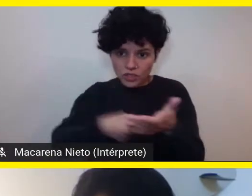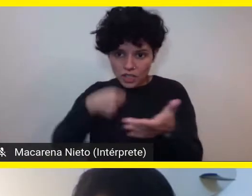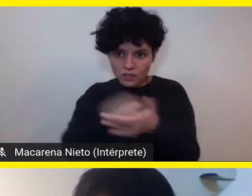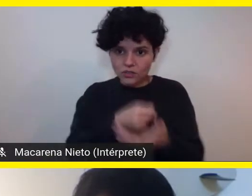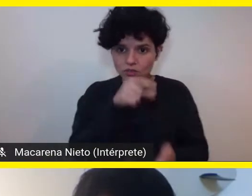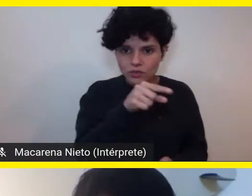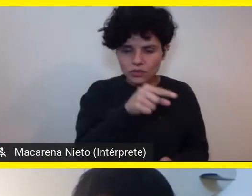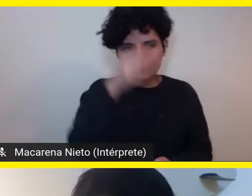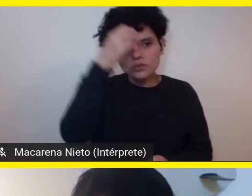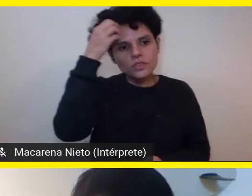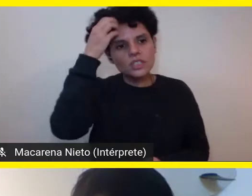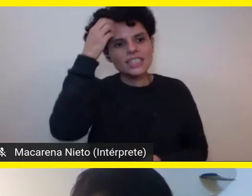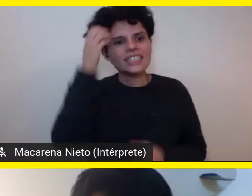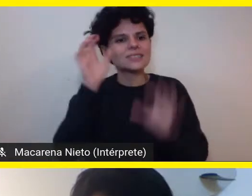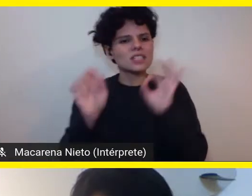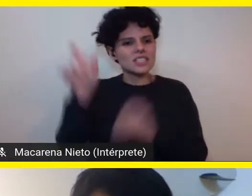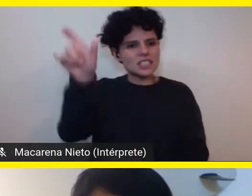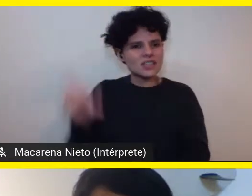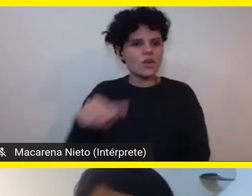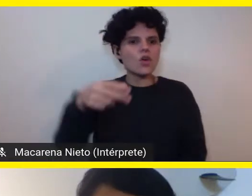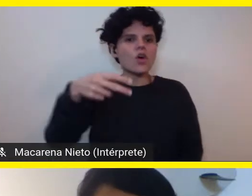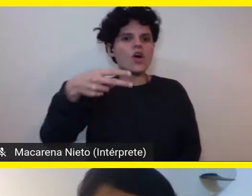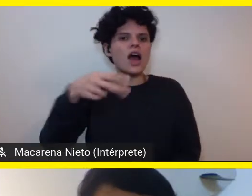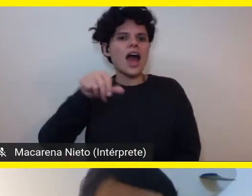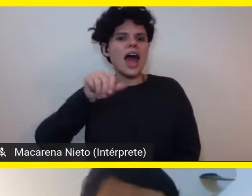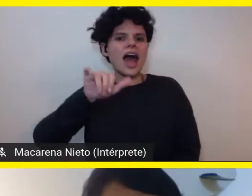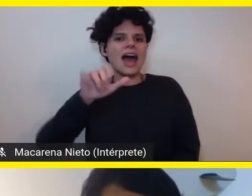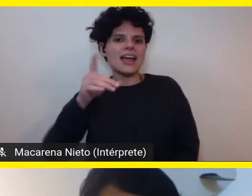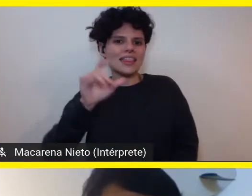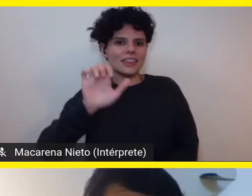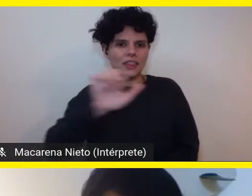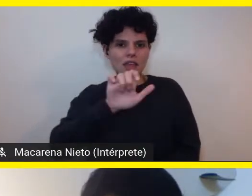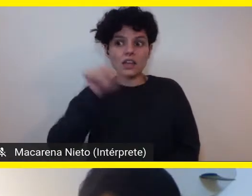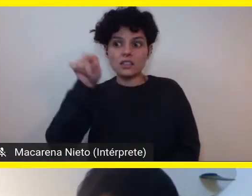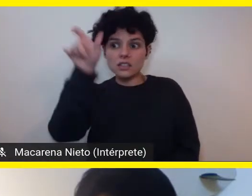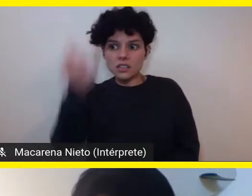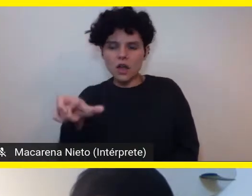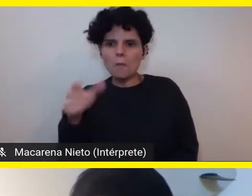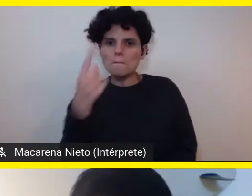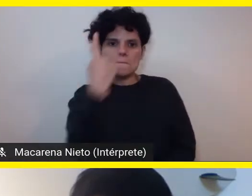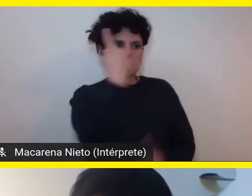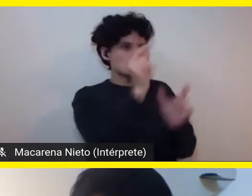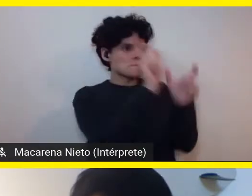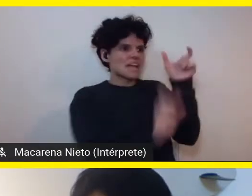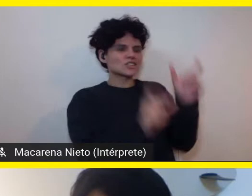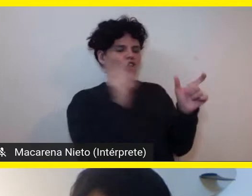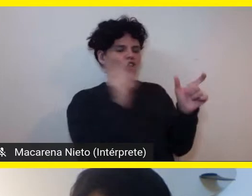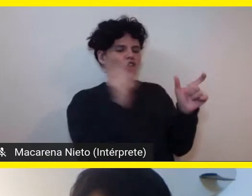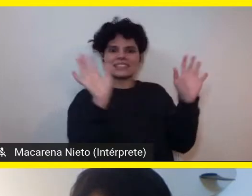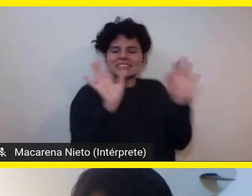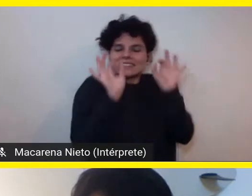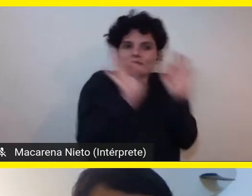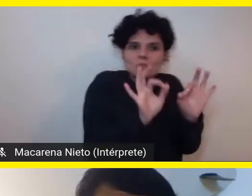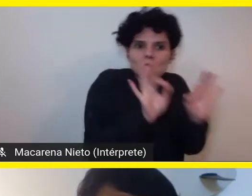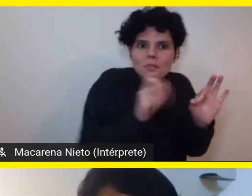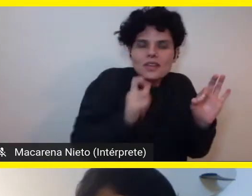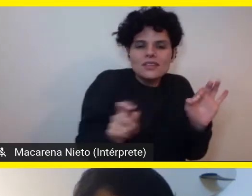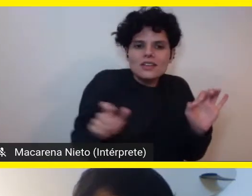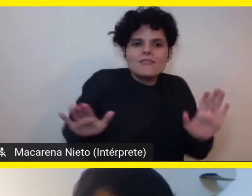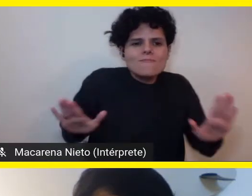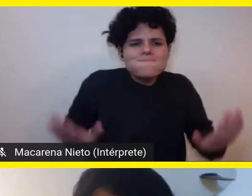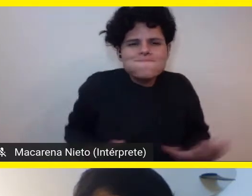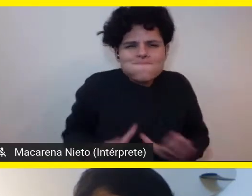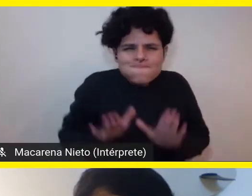específico de AIDE, son esfuerzos de excepcionales, de personas excepcionales que permitieron